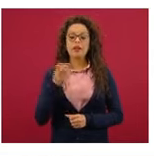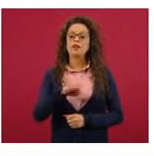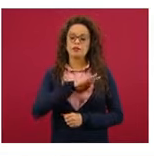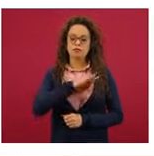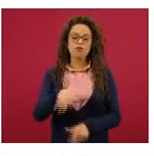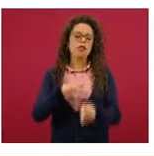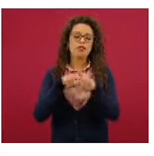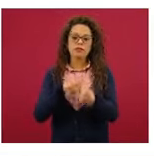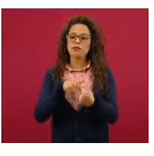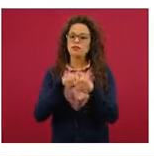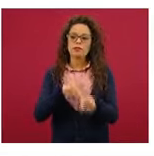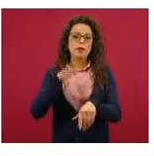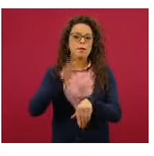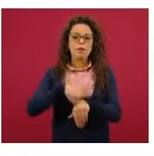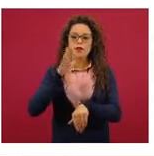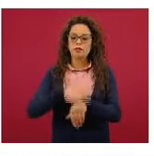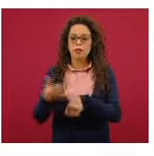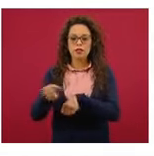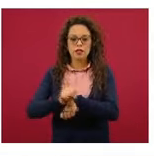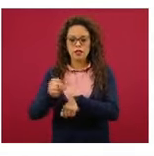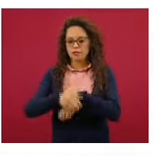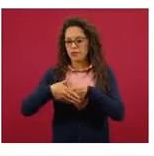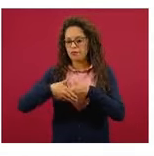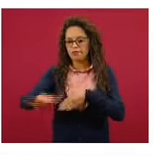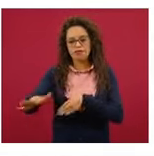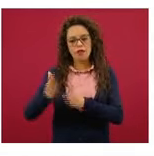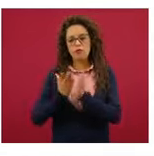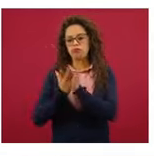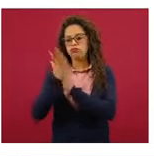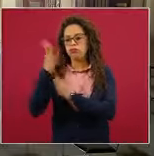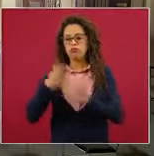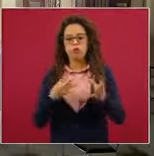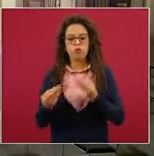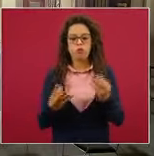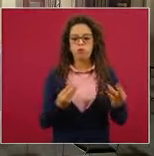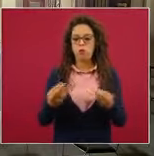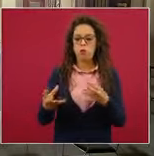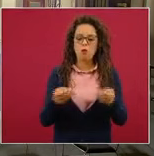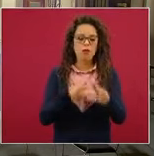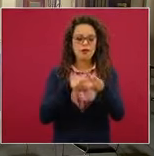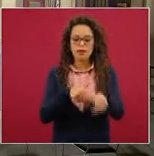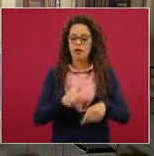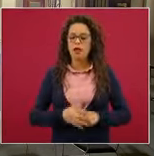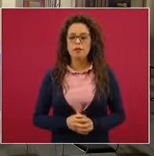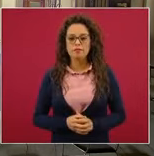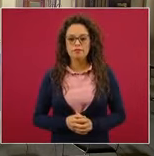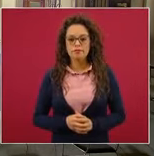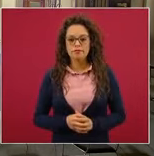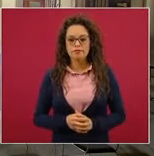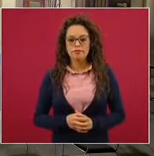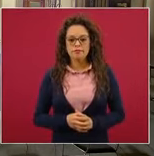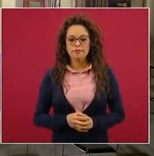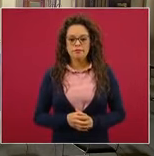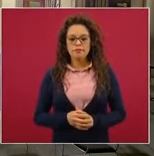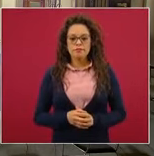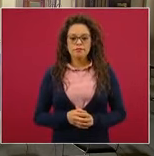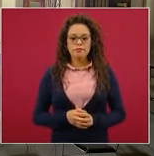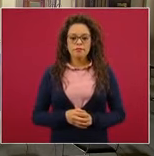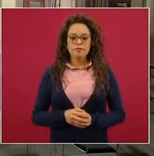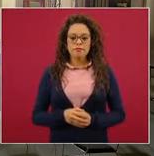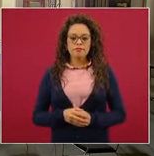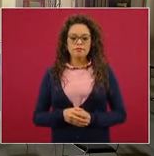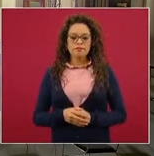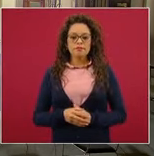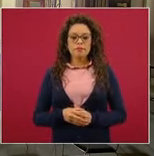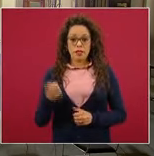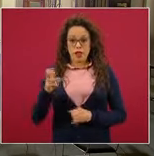seguir incrementándose en las siguientes semanas. Veamos la siguiente. Es la última, ¿verdad?